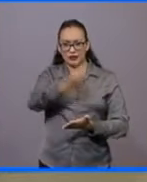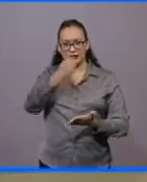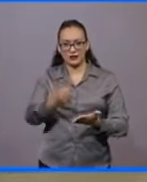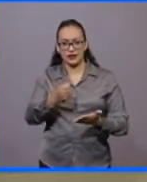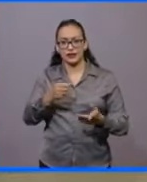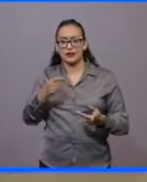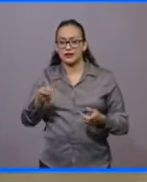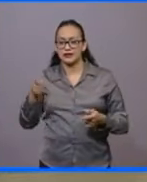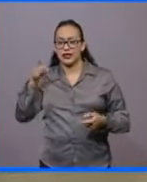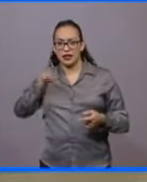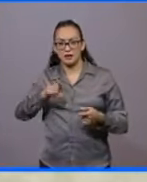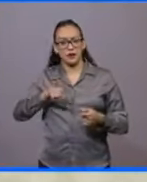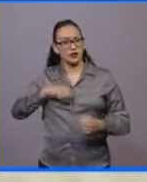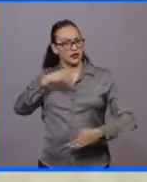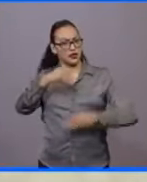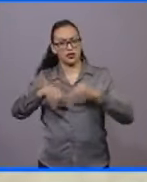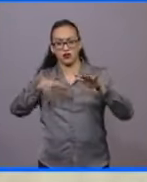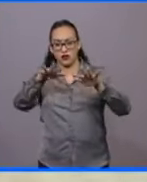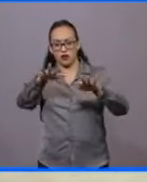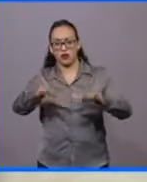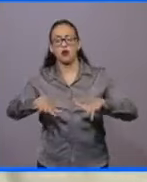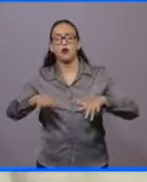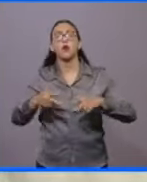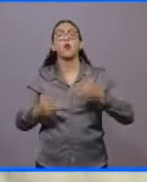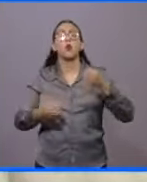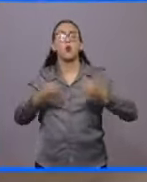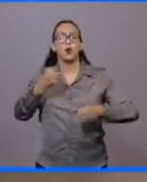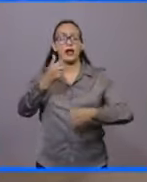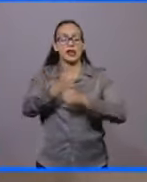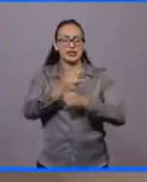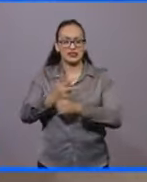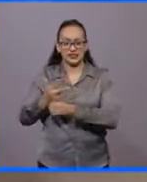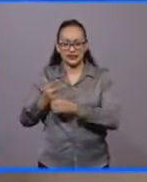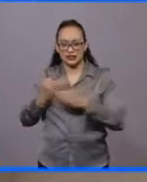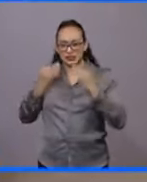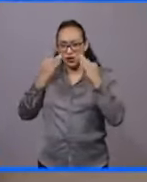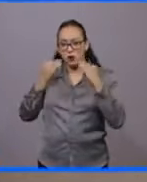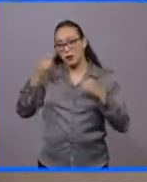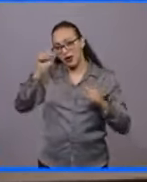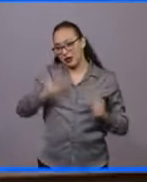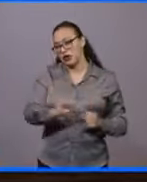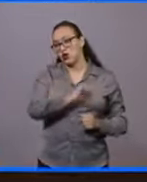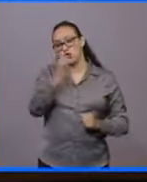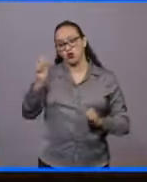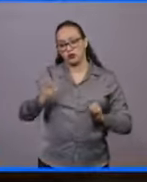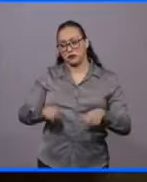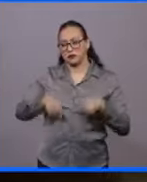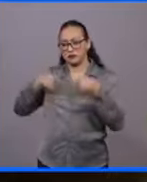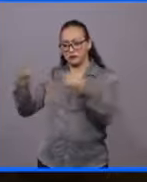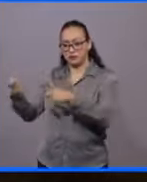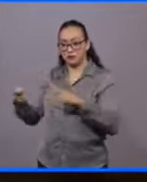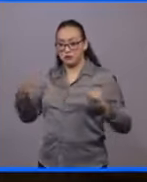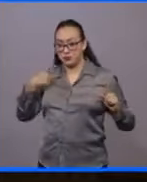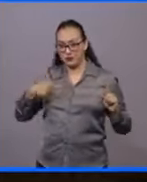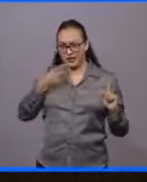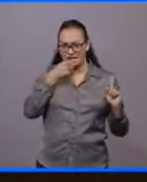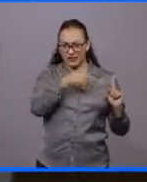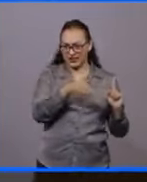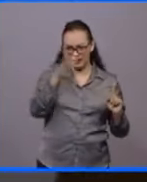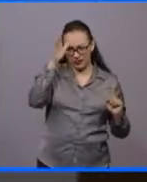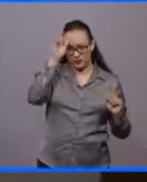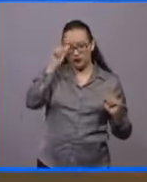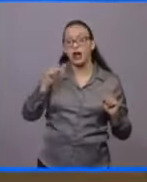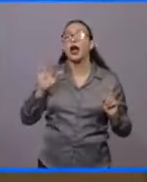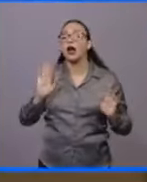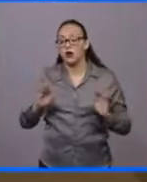y ordena la reposición total de la audiencia de juicio oral ante un tribunal distinto. Indica que no se trata de una decisión que